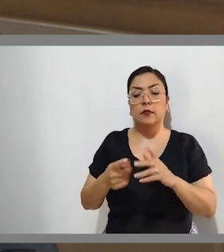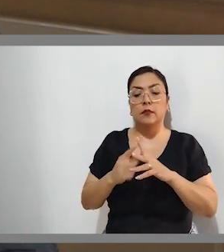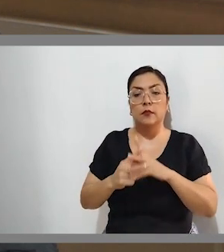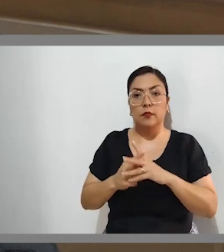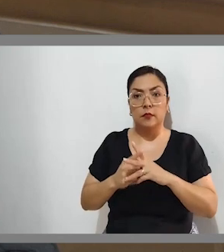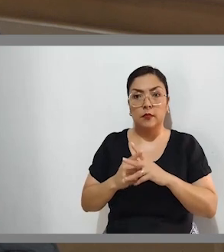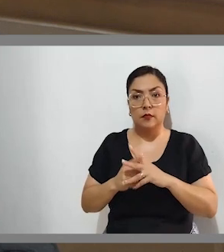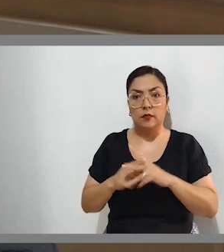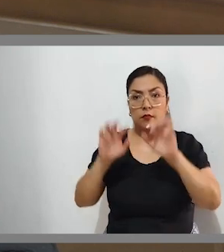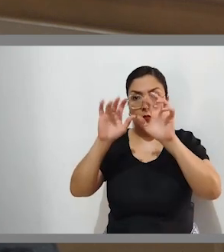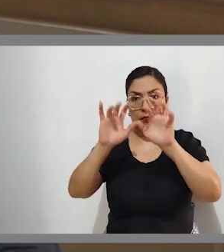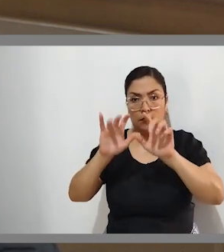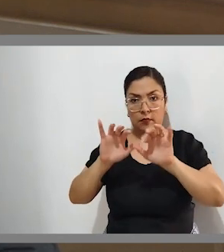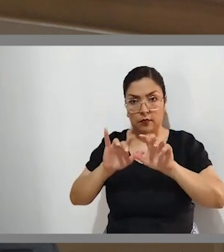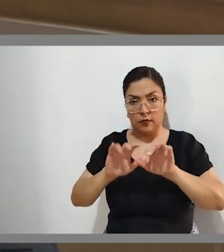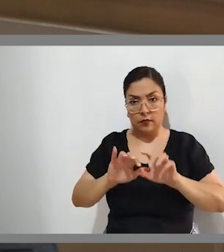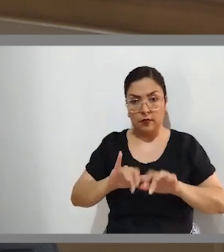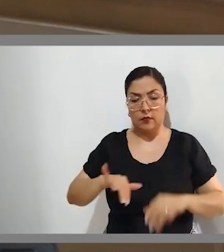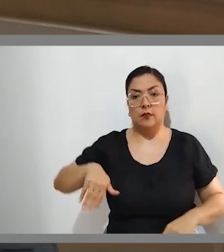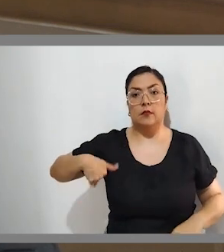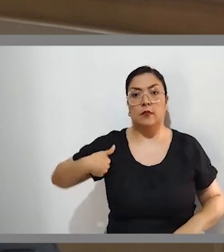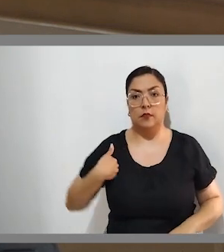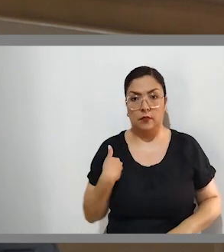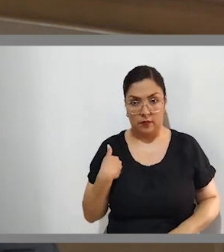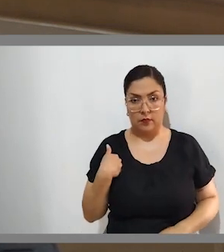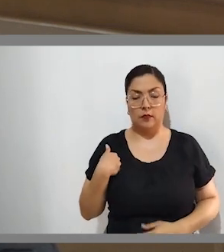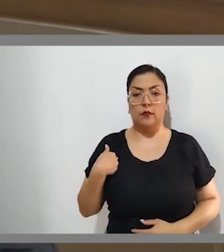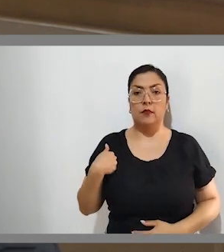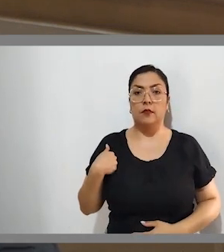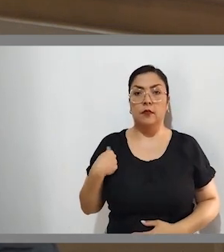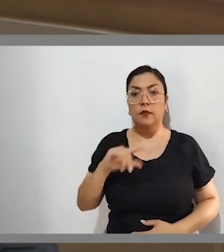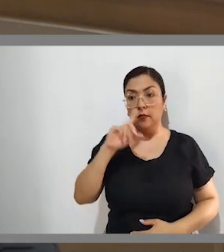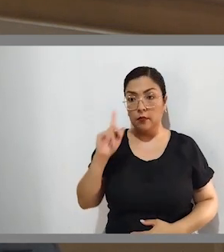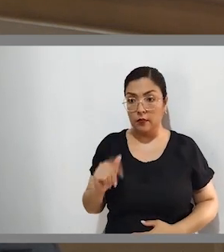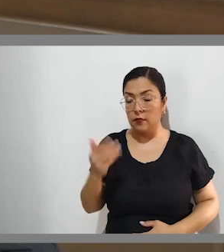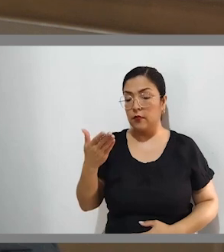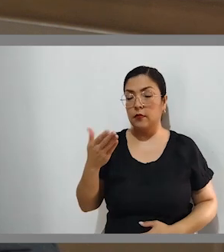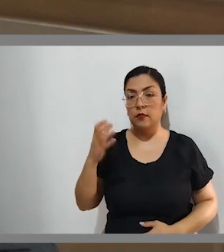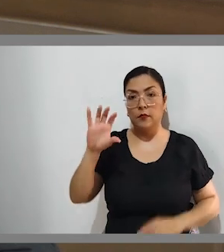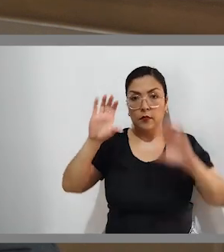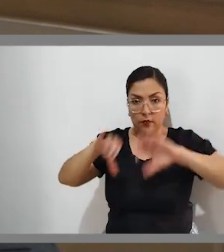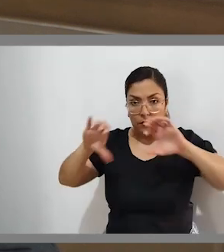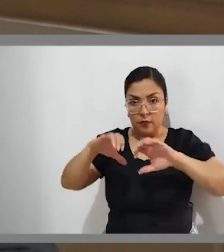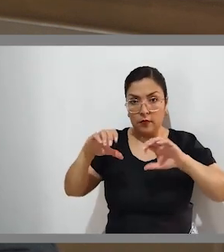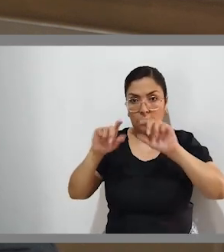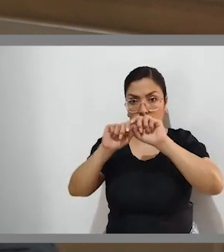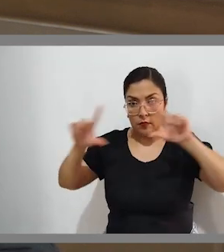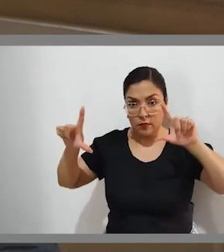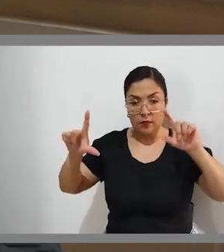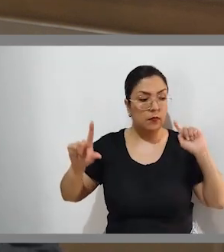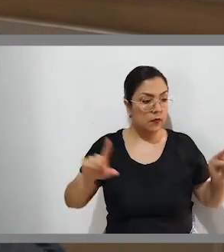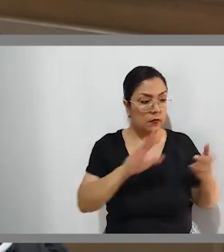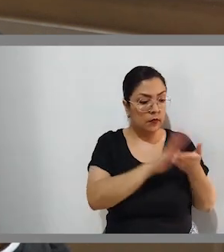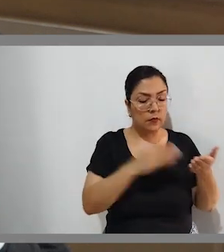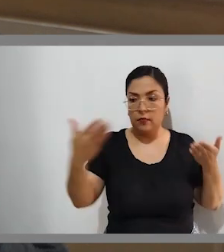de las actas de aquellos paquetes que integraron las mesas directivas de casilla, y en el caso que establece la normativa,